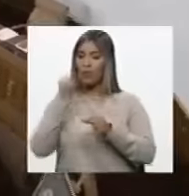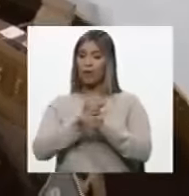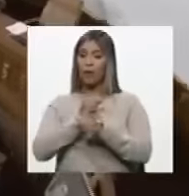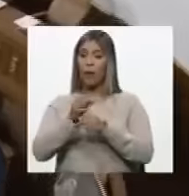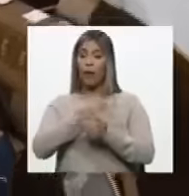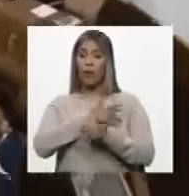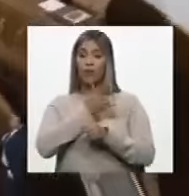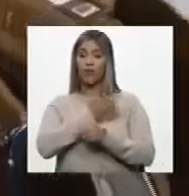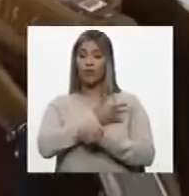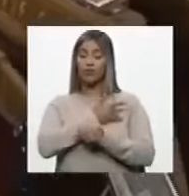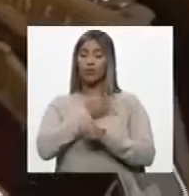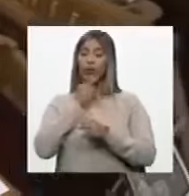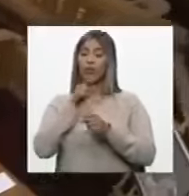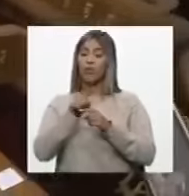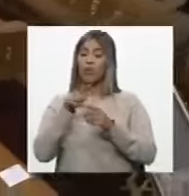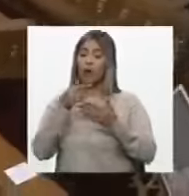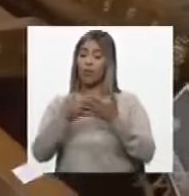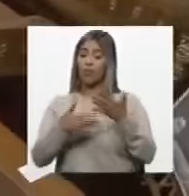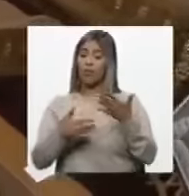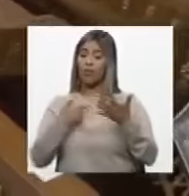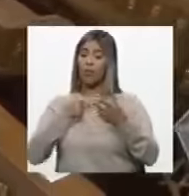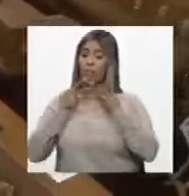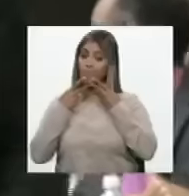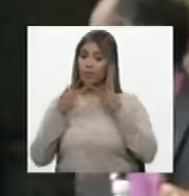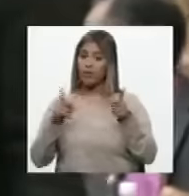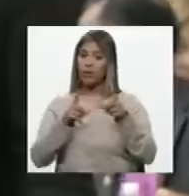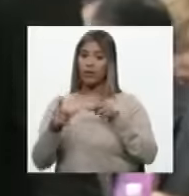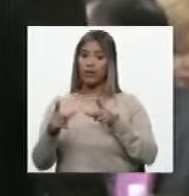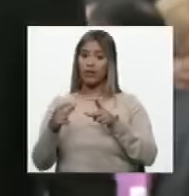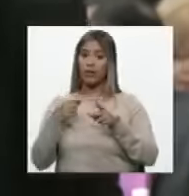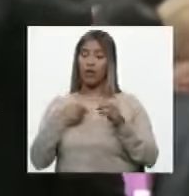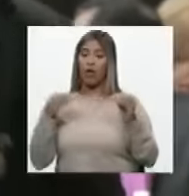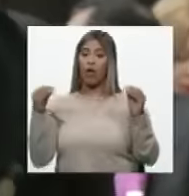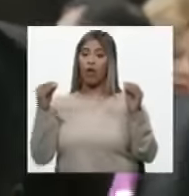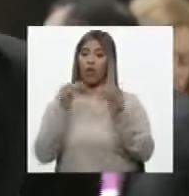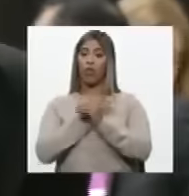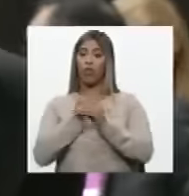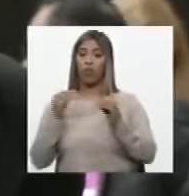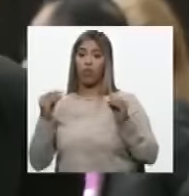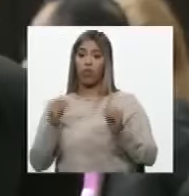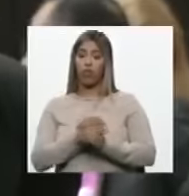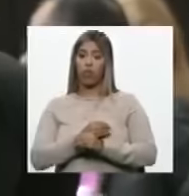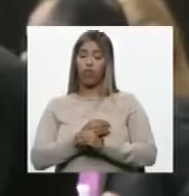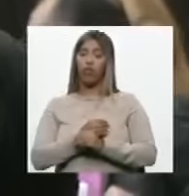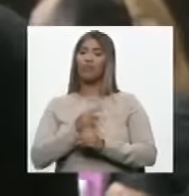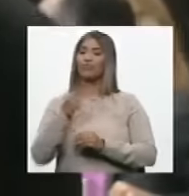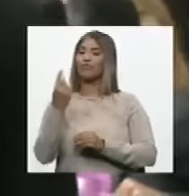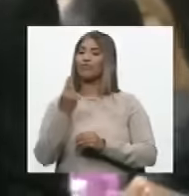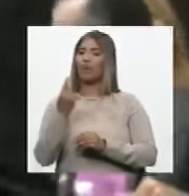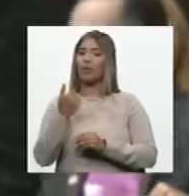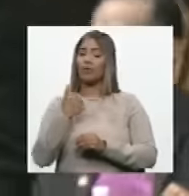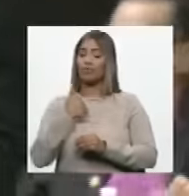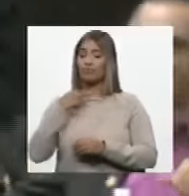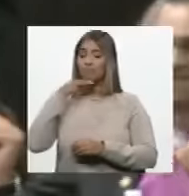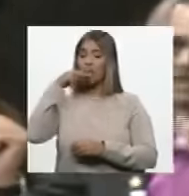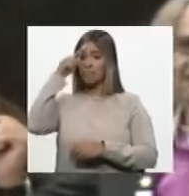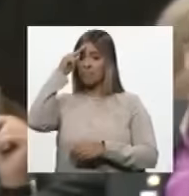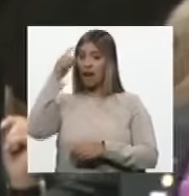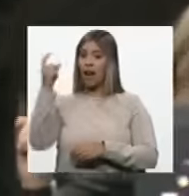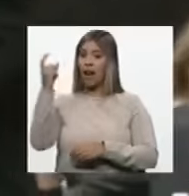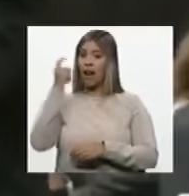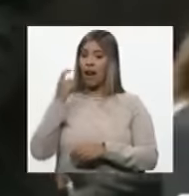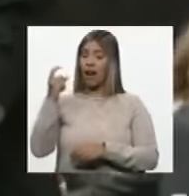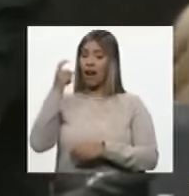con obra publicada, mi estimado Rondero. Y las contradicciones se caen por sí solas. Y como mi papá me decía que